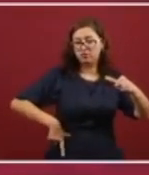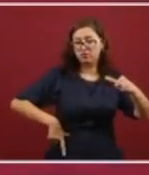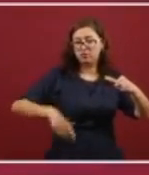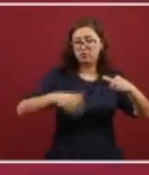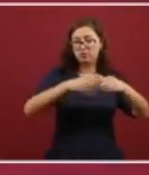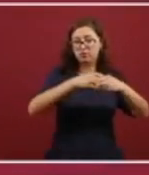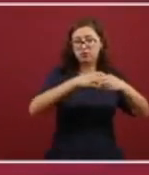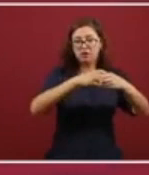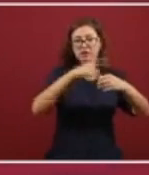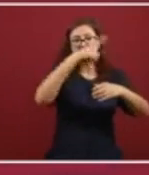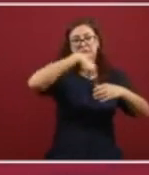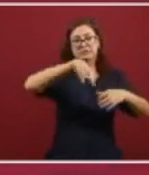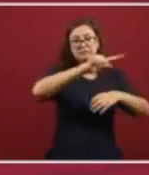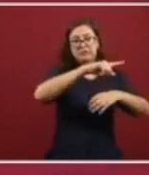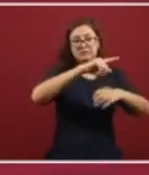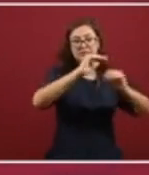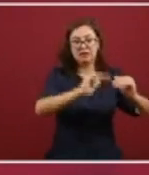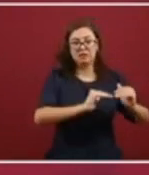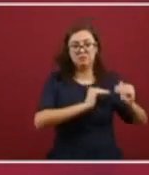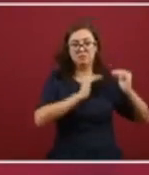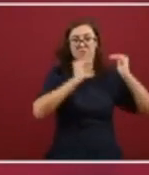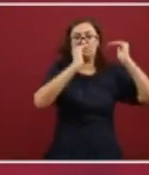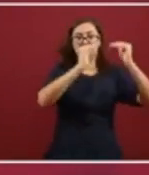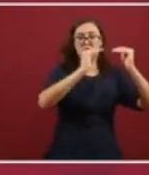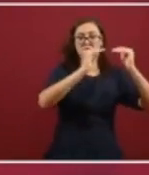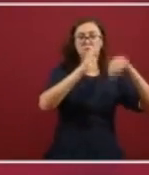y sobre todo a los de arriba del gobierno,